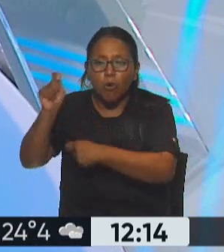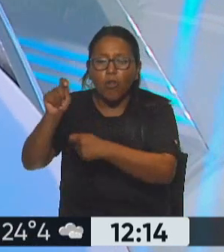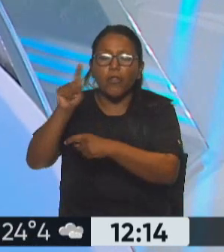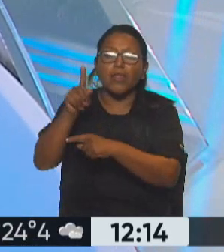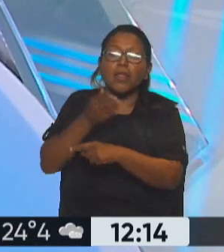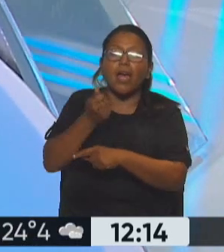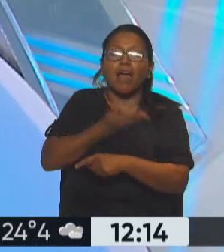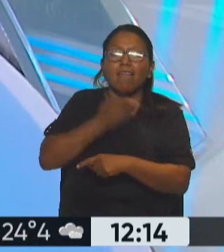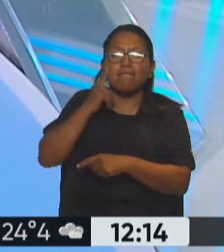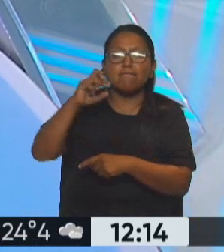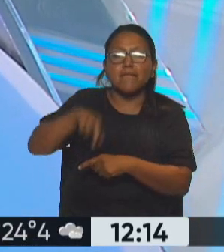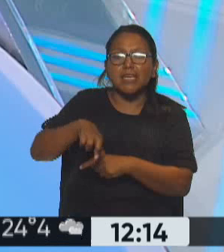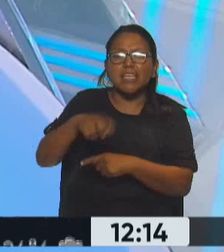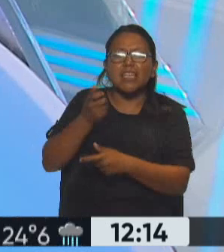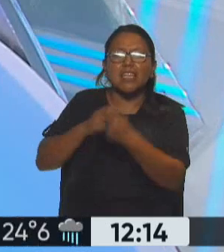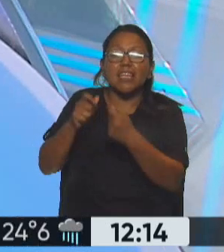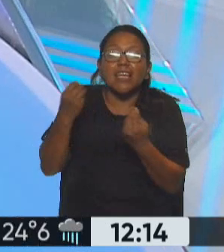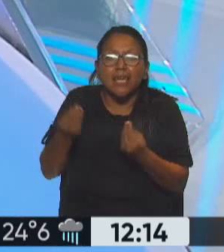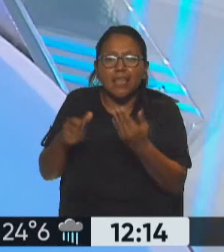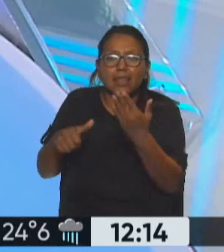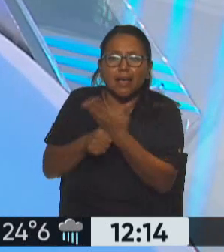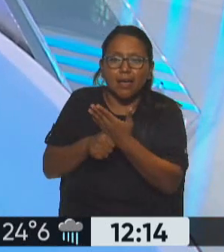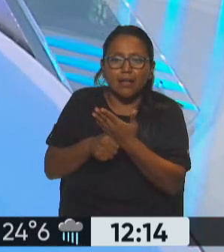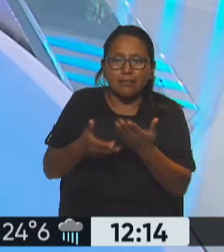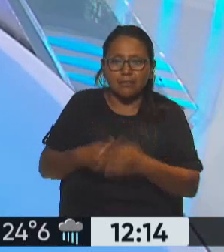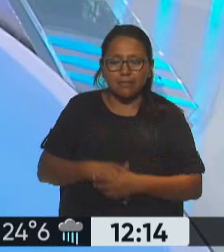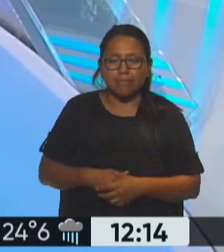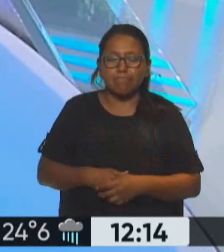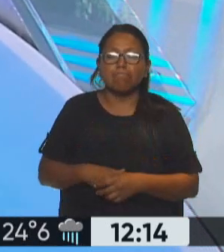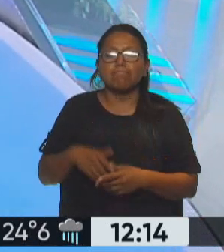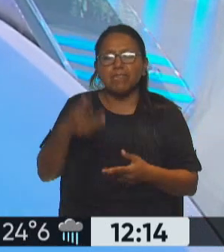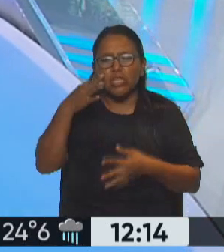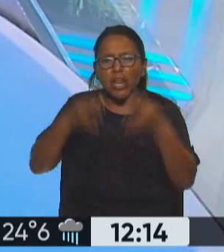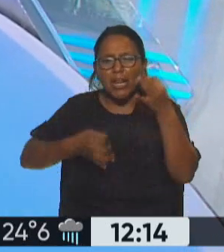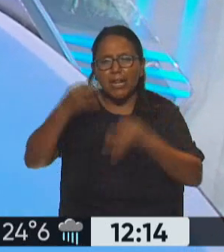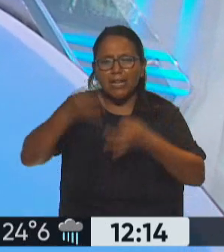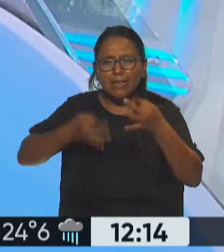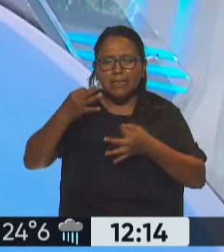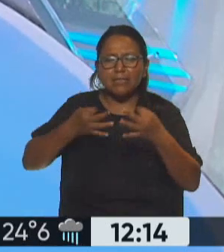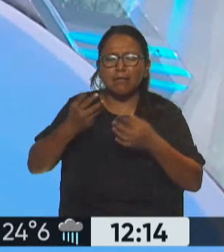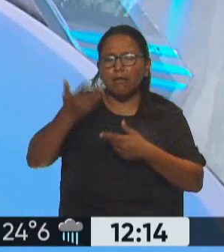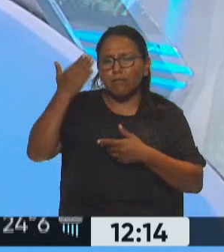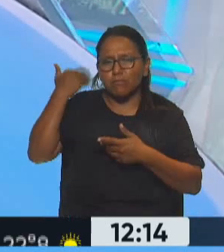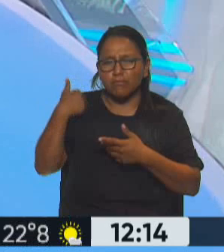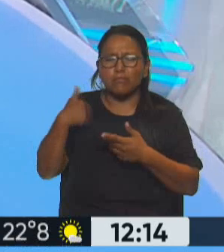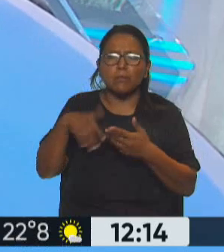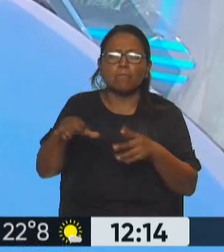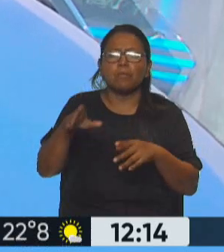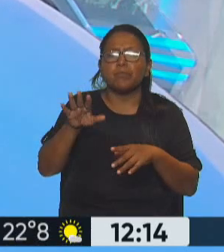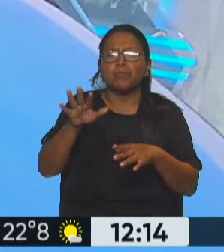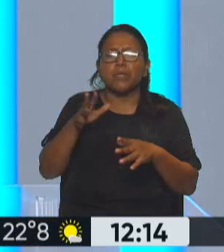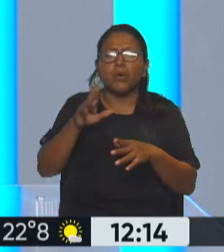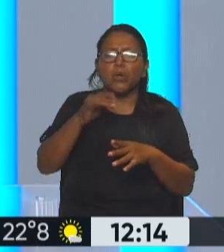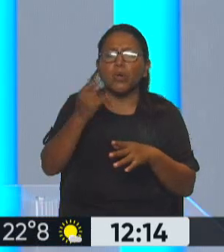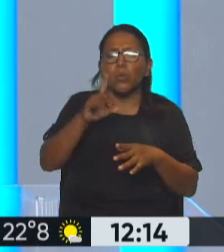la AFIP, ¿exportaciones de qué? De carne, Pedro. Bueno, esto lo hemos analizado varias veces acá en otro momento, ¿no es cierto? Con el